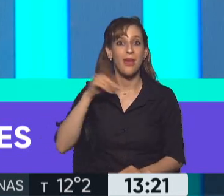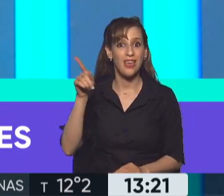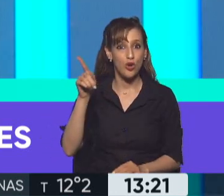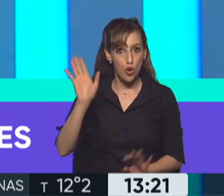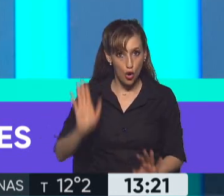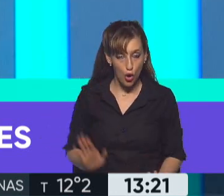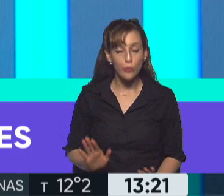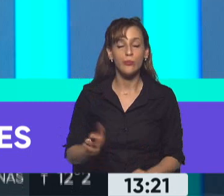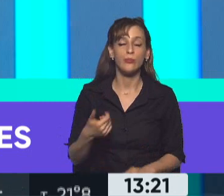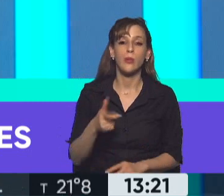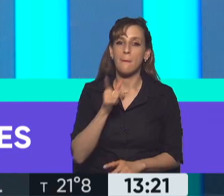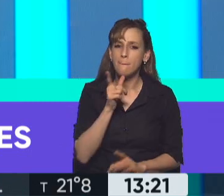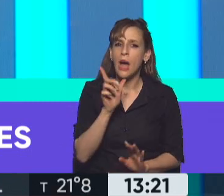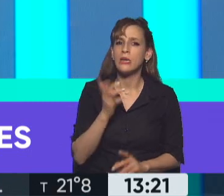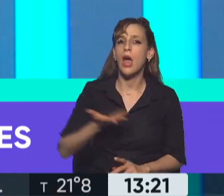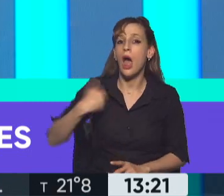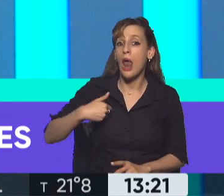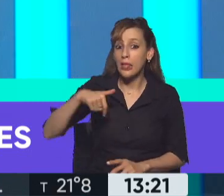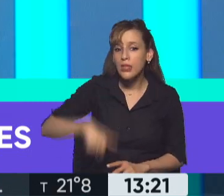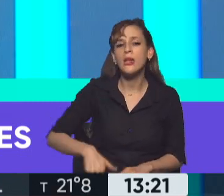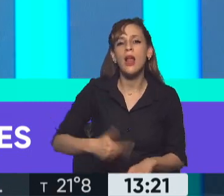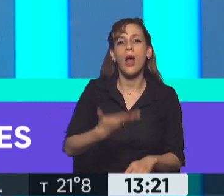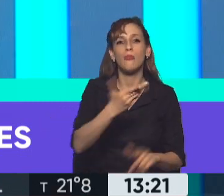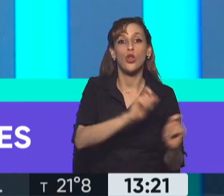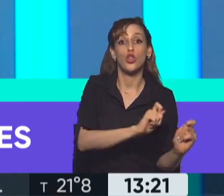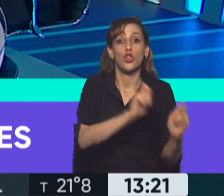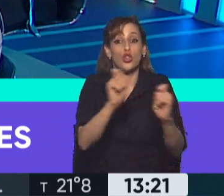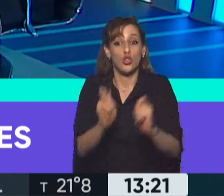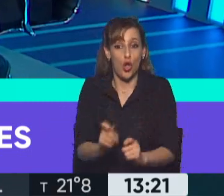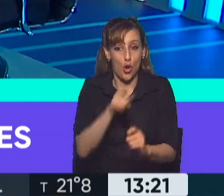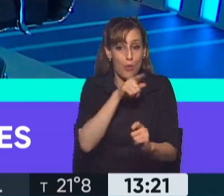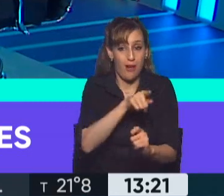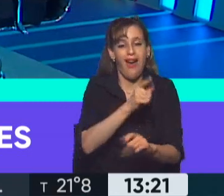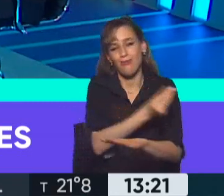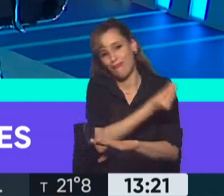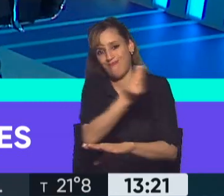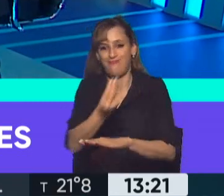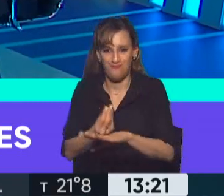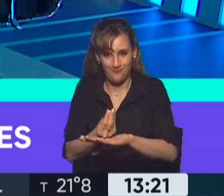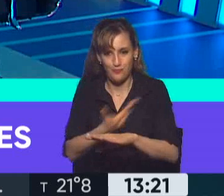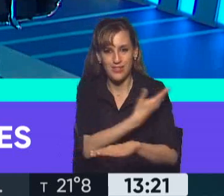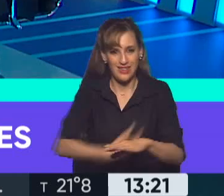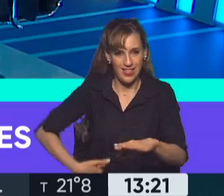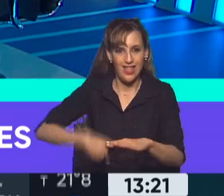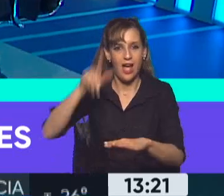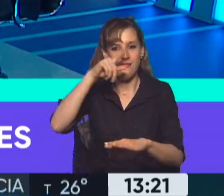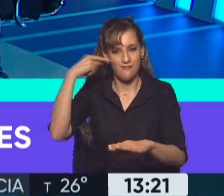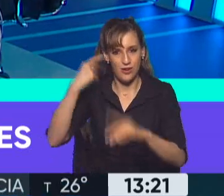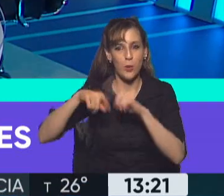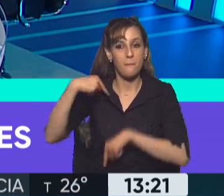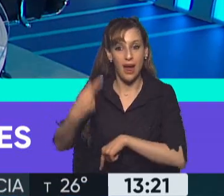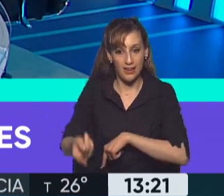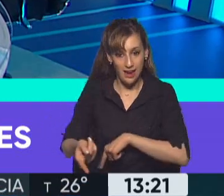argentina va a ser quien asuma la presidencia de ser alberto fernández mañana sería confirmado como el nuevo